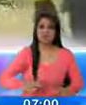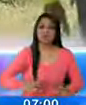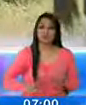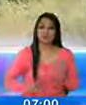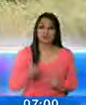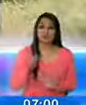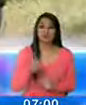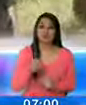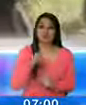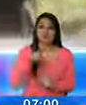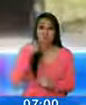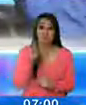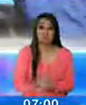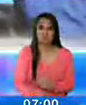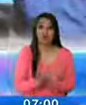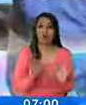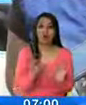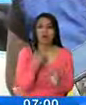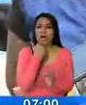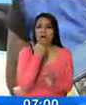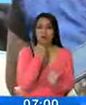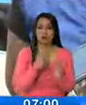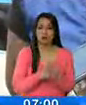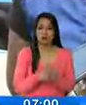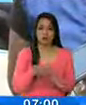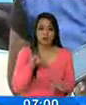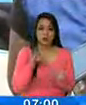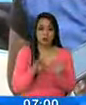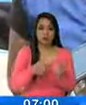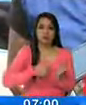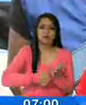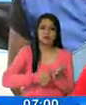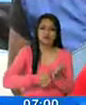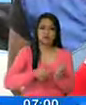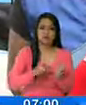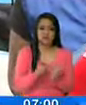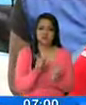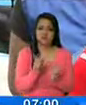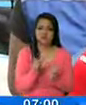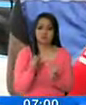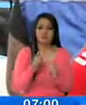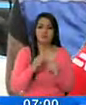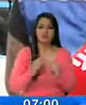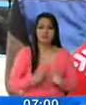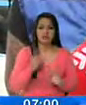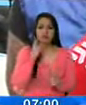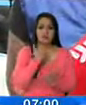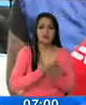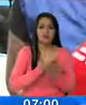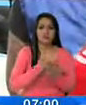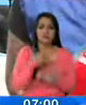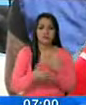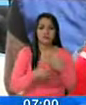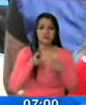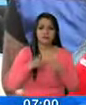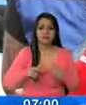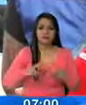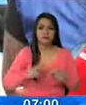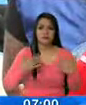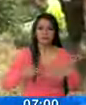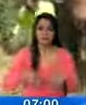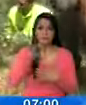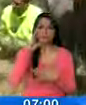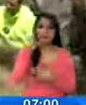trató de un eventual suicidio. Se encontró unos documentos y algunos indicios que van a ser verificados por personal de DINASED